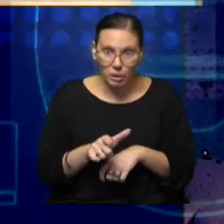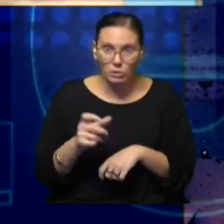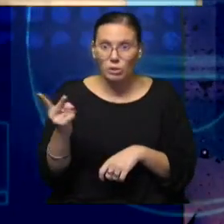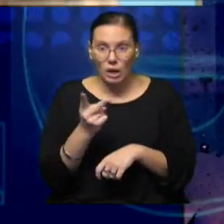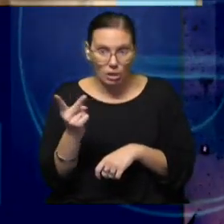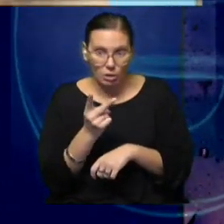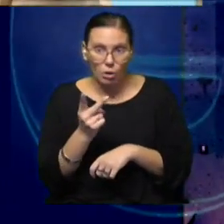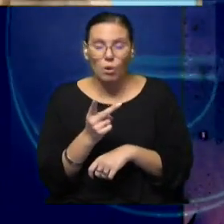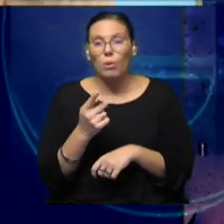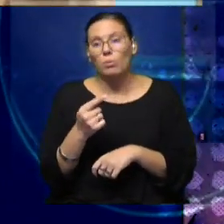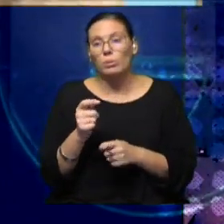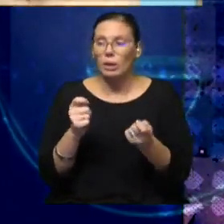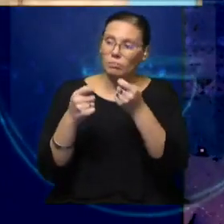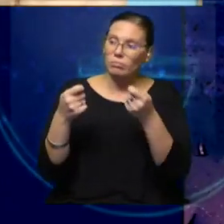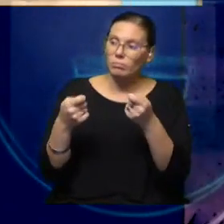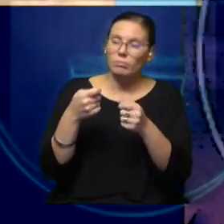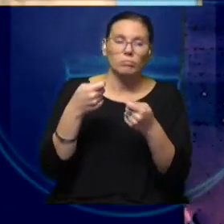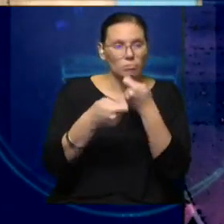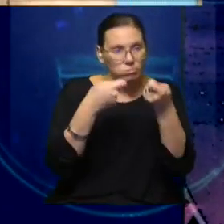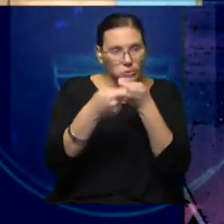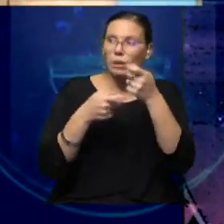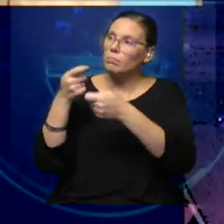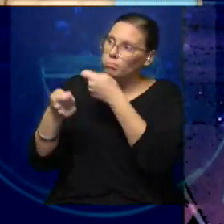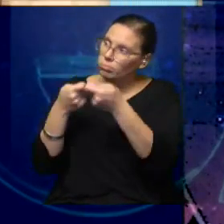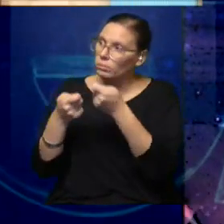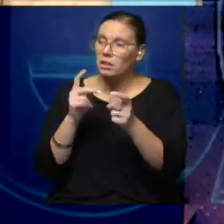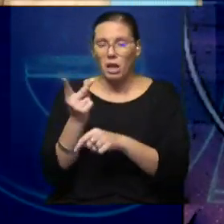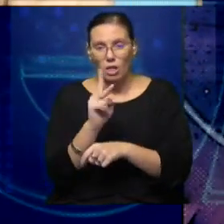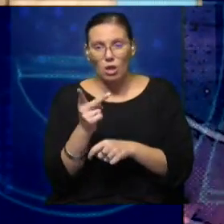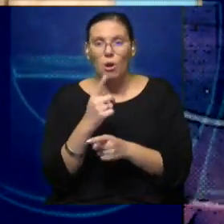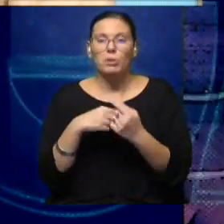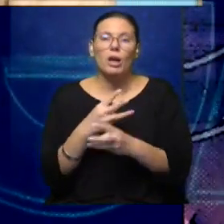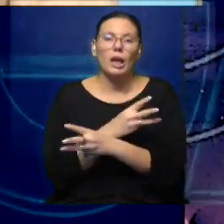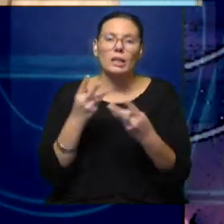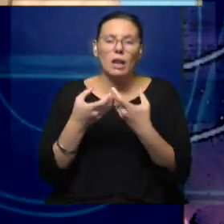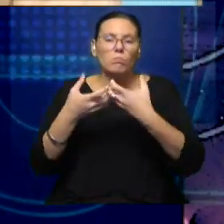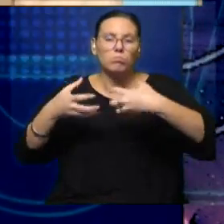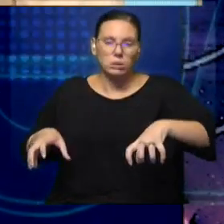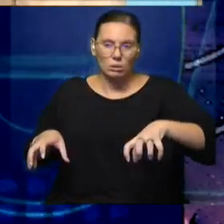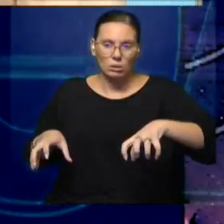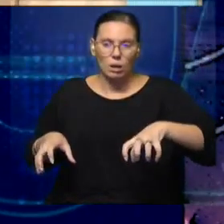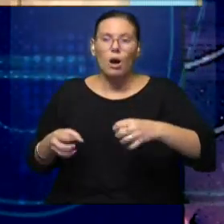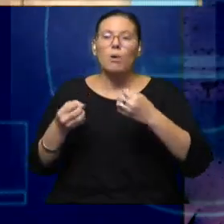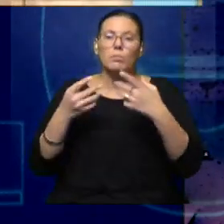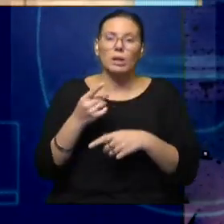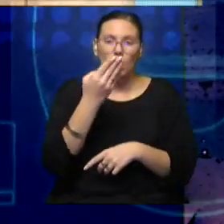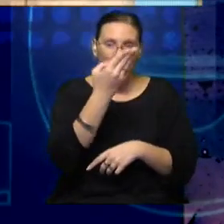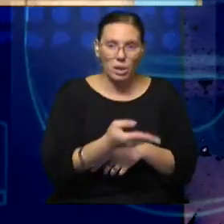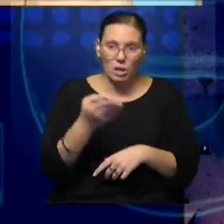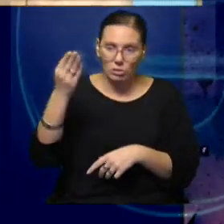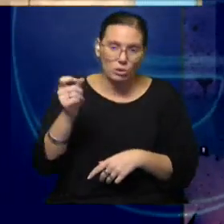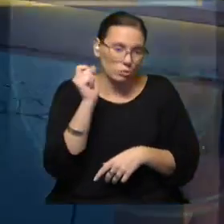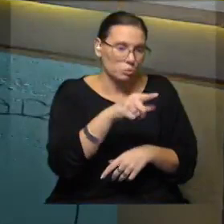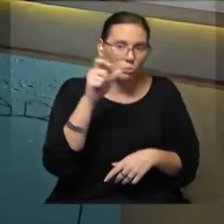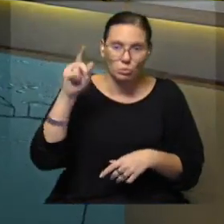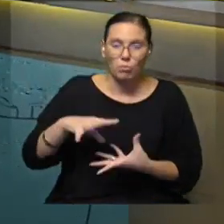o tipo, una animó a la otra personaje. Pero en general lo dividimos por persona porque cada persona tiene su propio